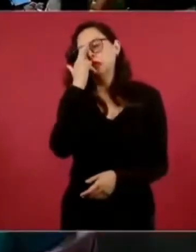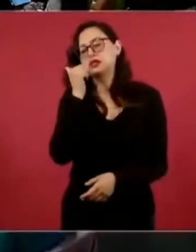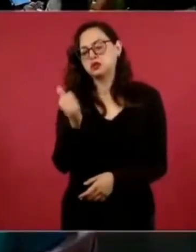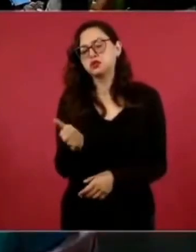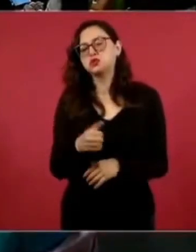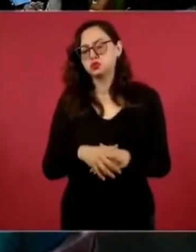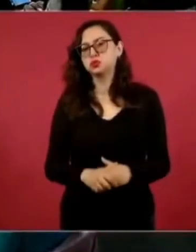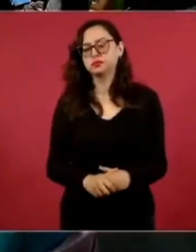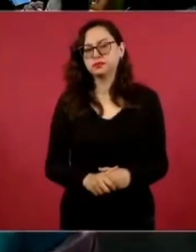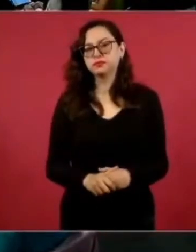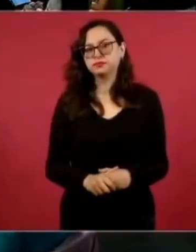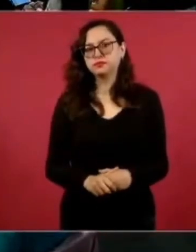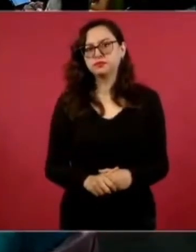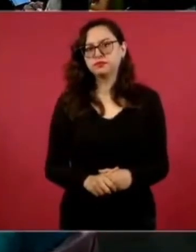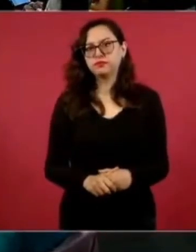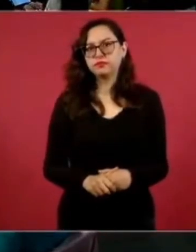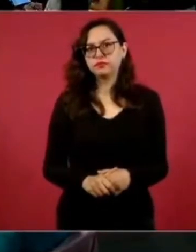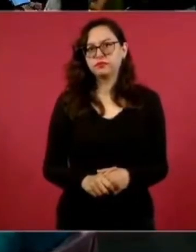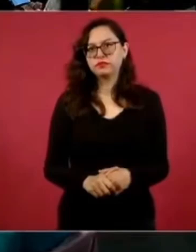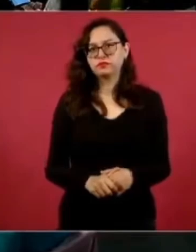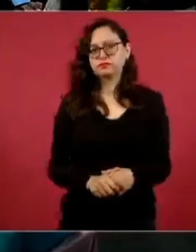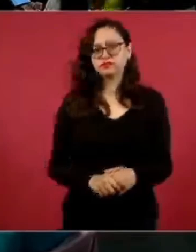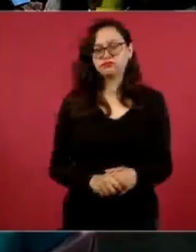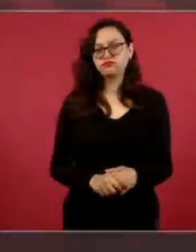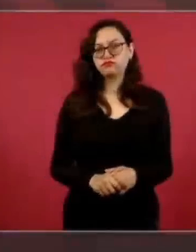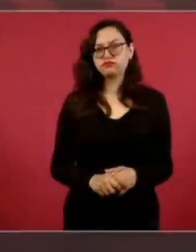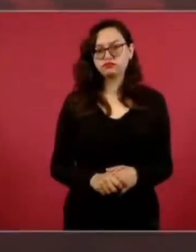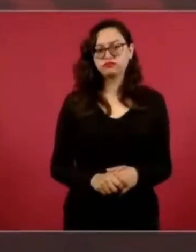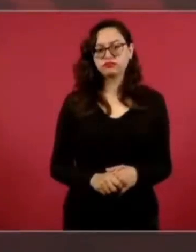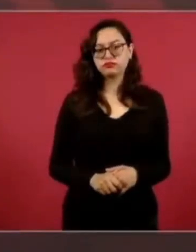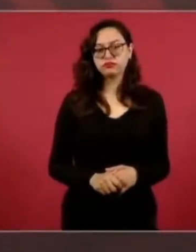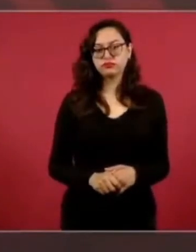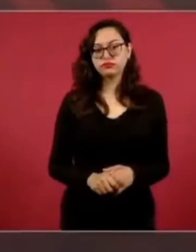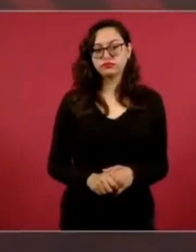ahí no